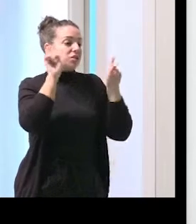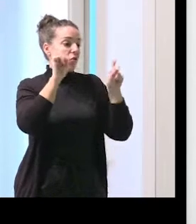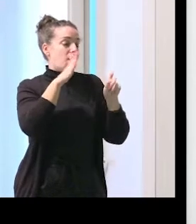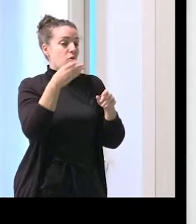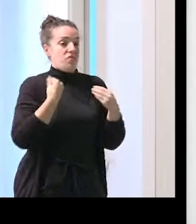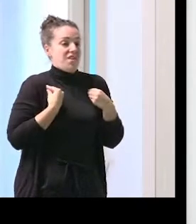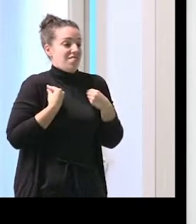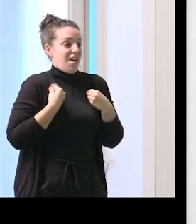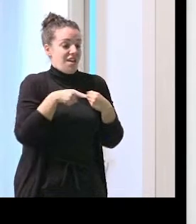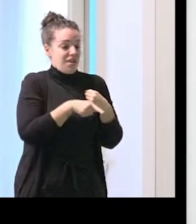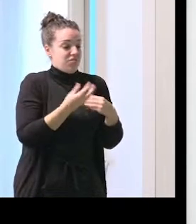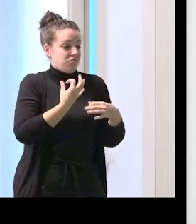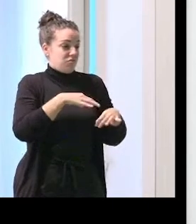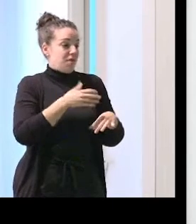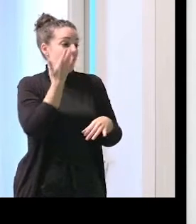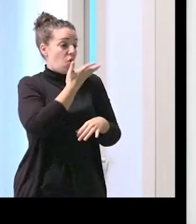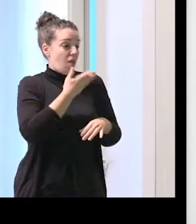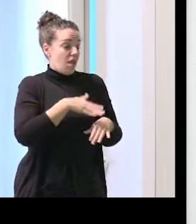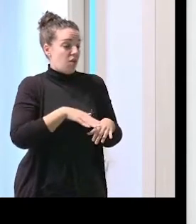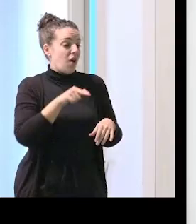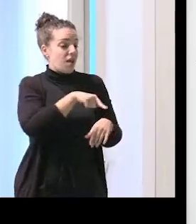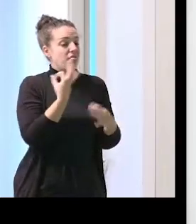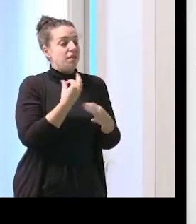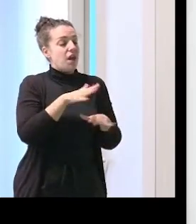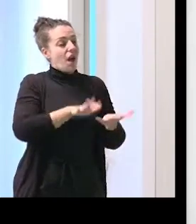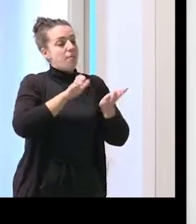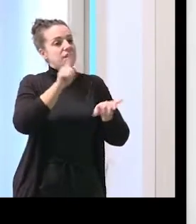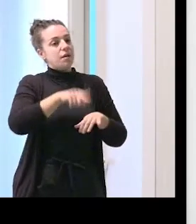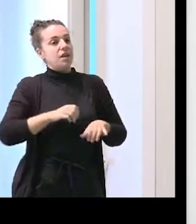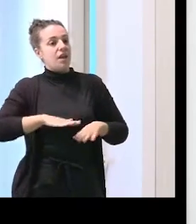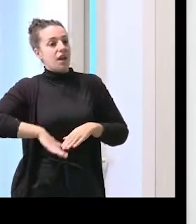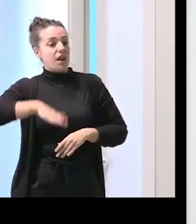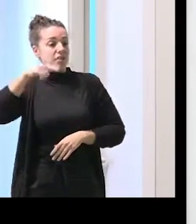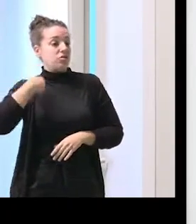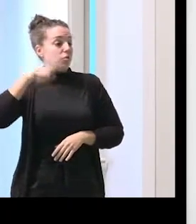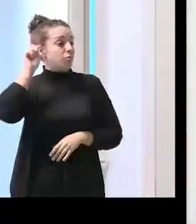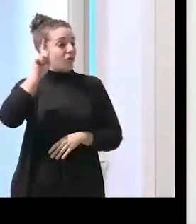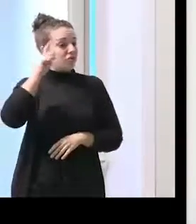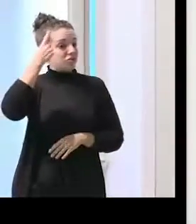aprender y crecer. Entonces, los profesores tienen que ser conscientes de esto.